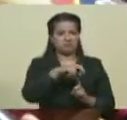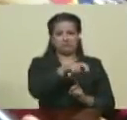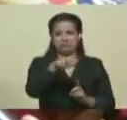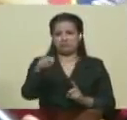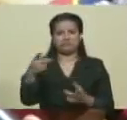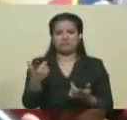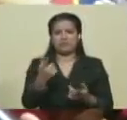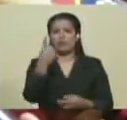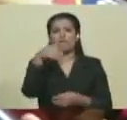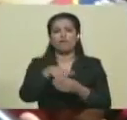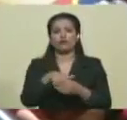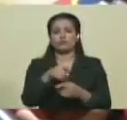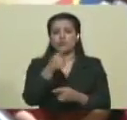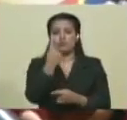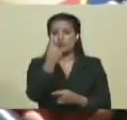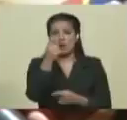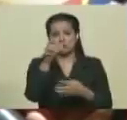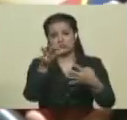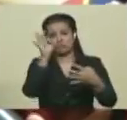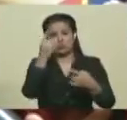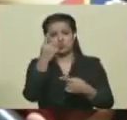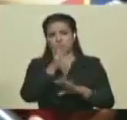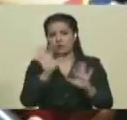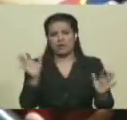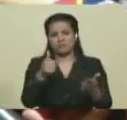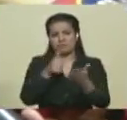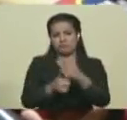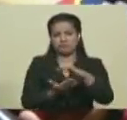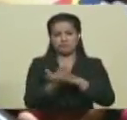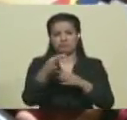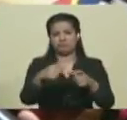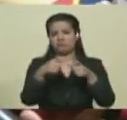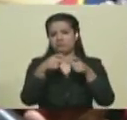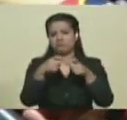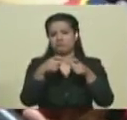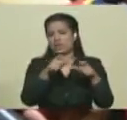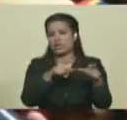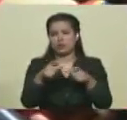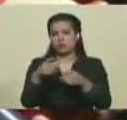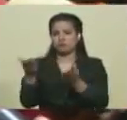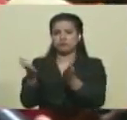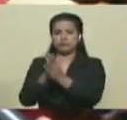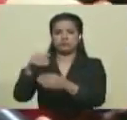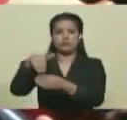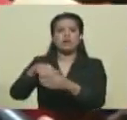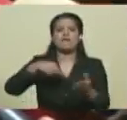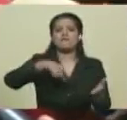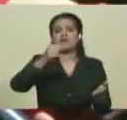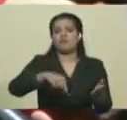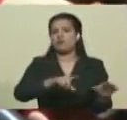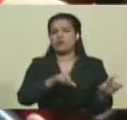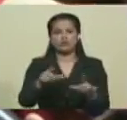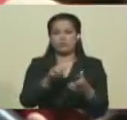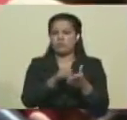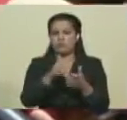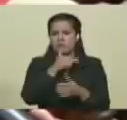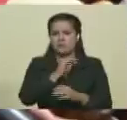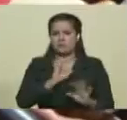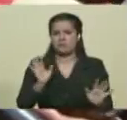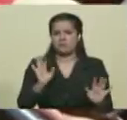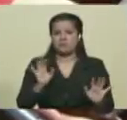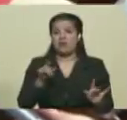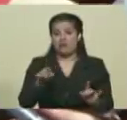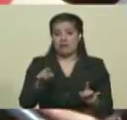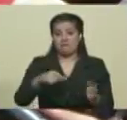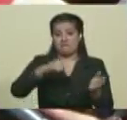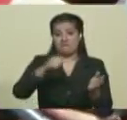un solo voto, un voto muy sencillo. Usted pasó, ejerció el derecho al voto y listo, y firmó sin ningún tipo de problema. Está la